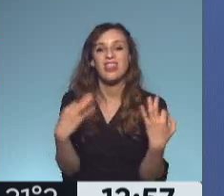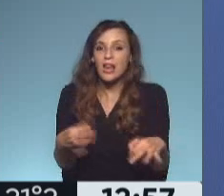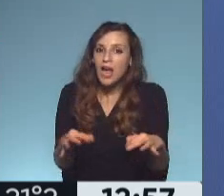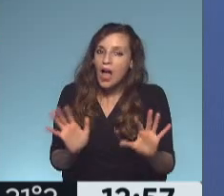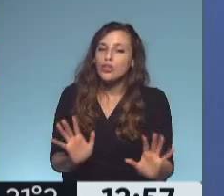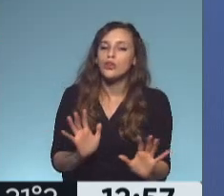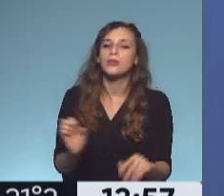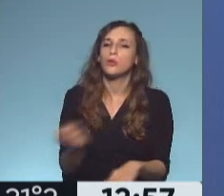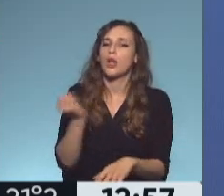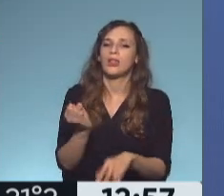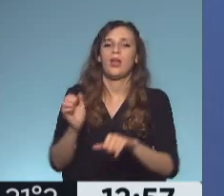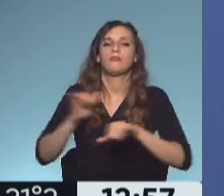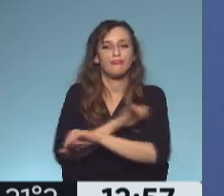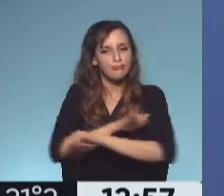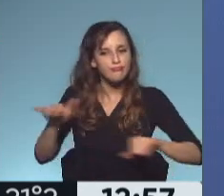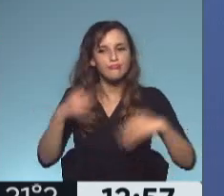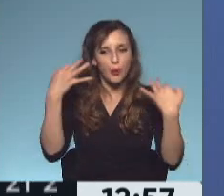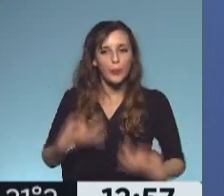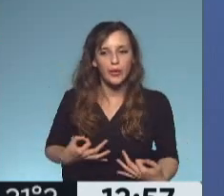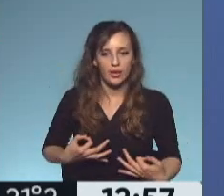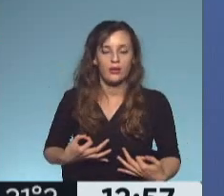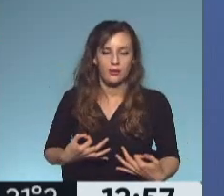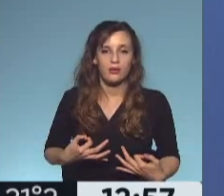importante informar de la manera más certera posible cuando